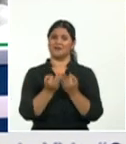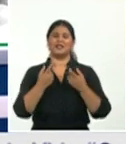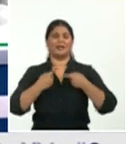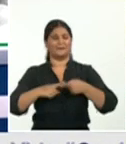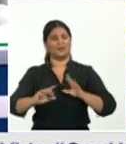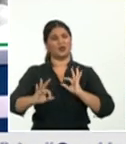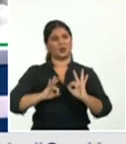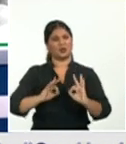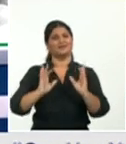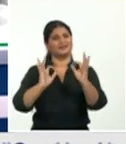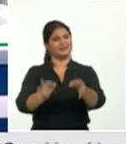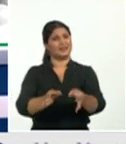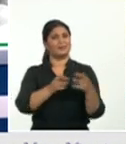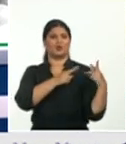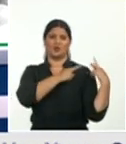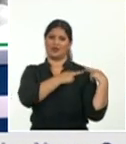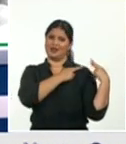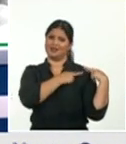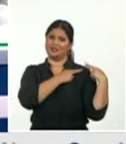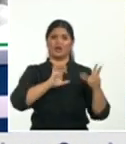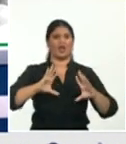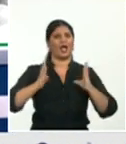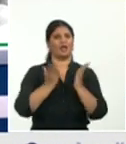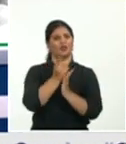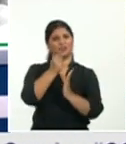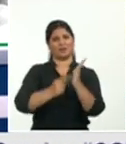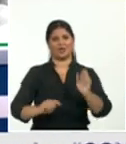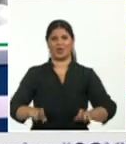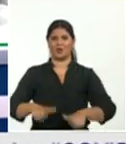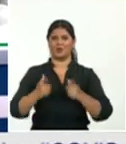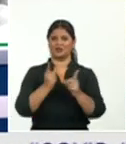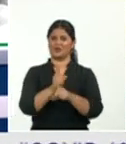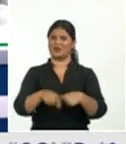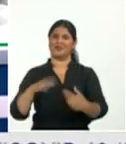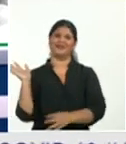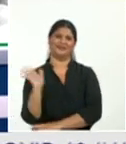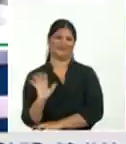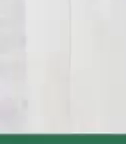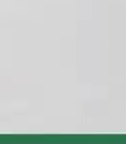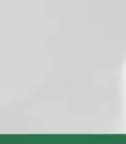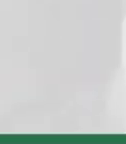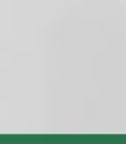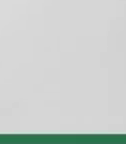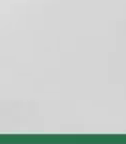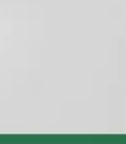siempre con estricto apego a todas las medidas indicadas. Nos vemos mañana. Muy buenos días.